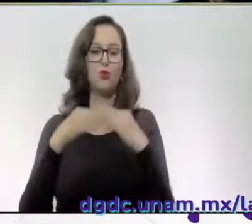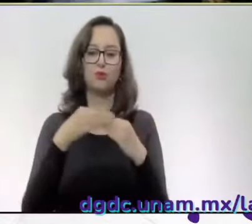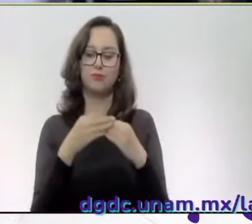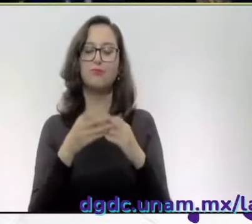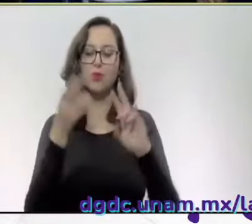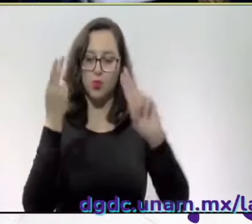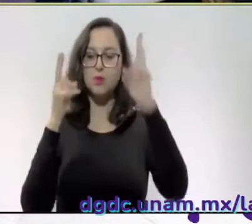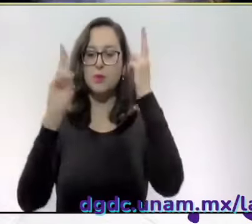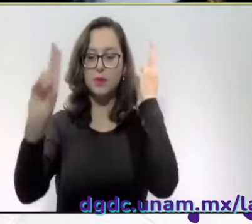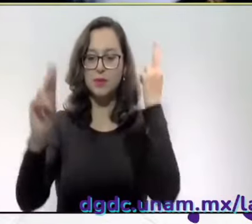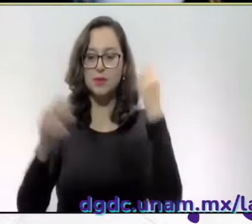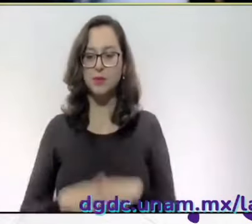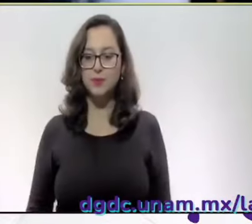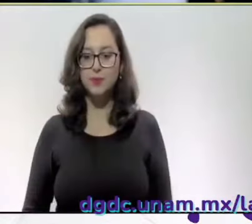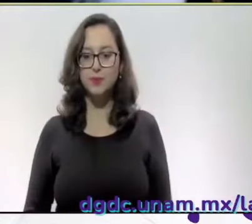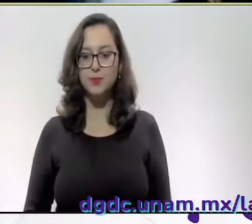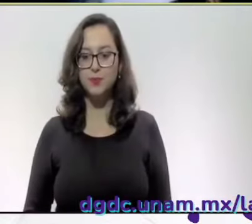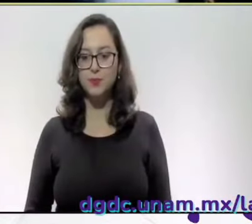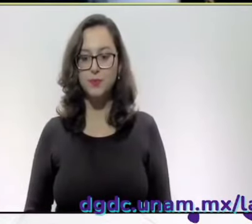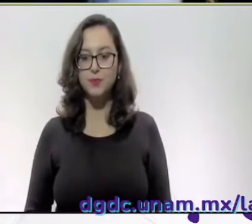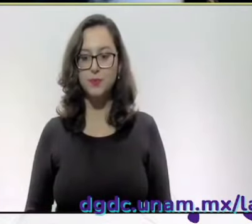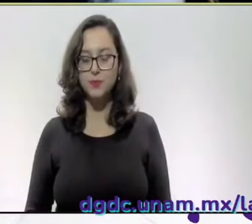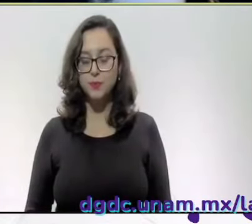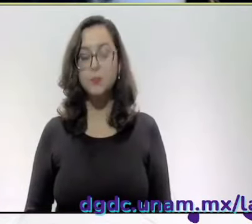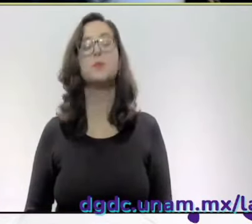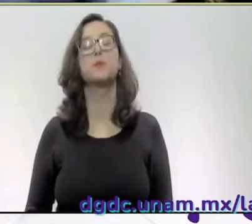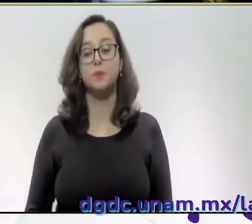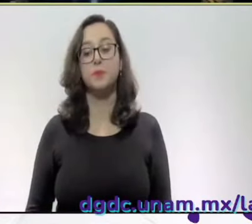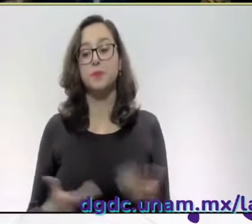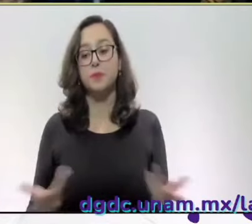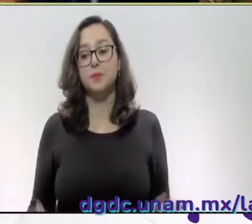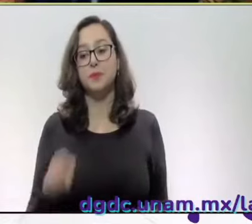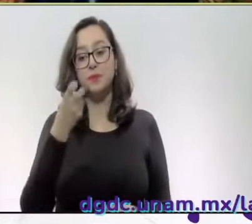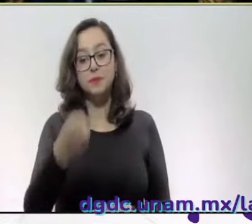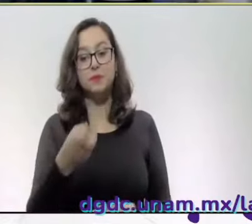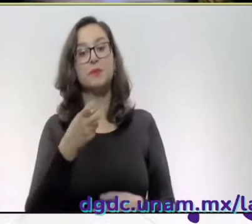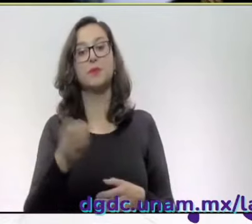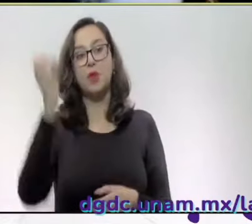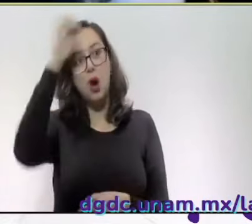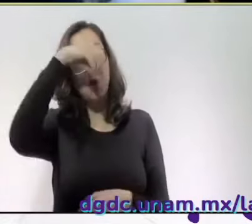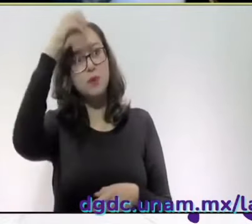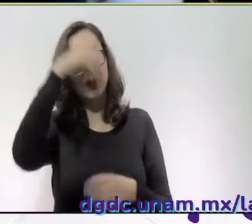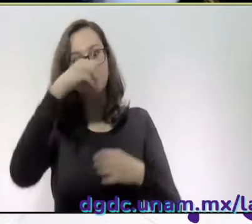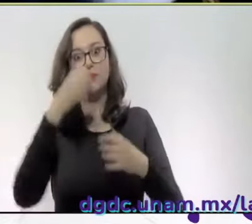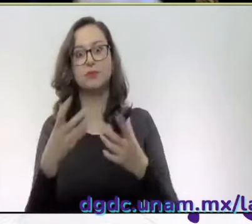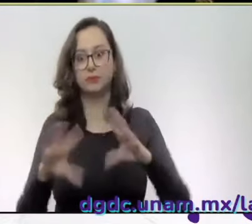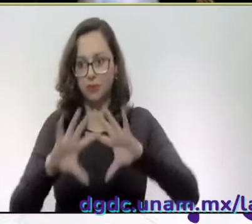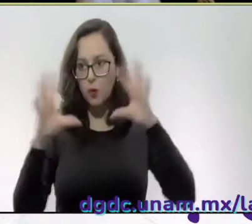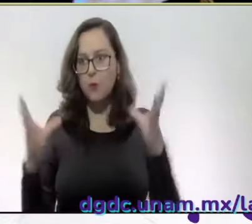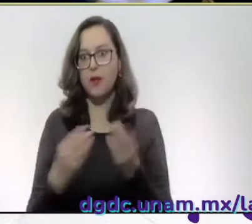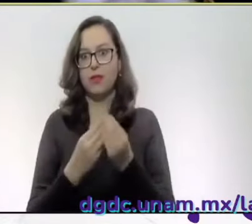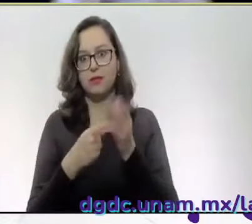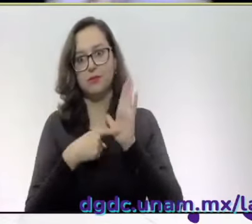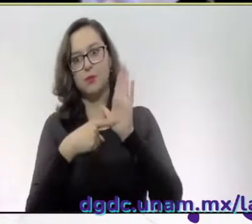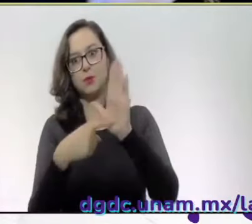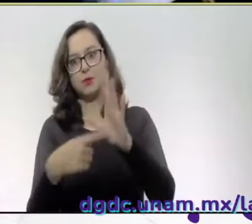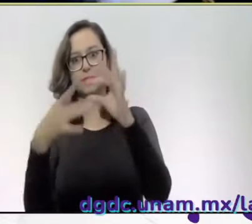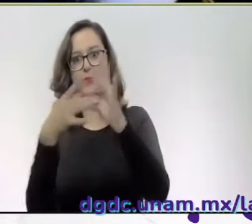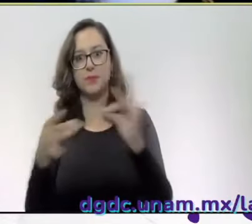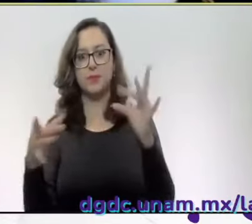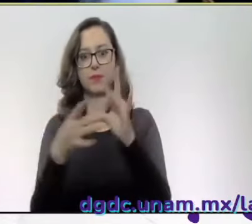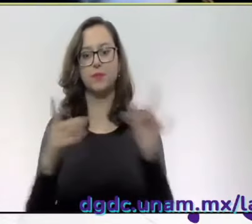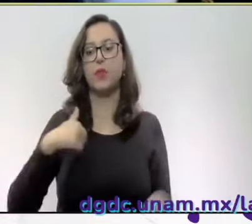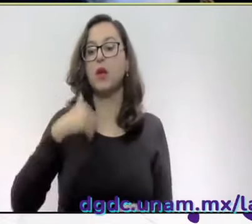Bueno, y con esas, digamos, definiciones tan inspiradoras y tan integrales, quiero plantear